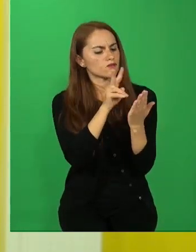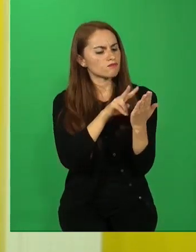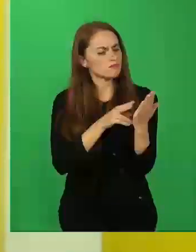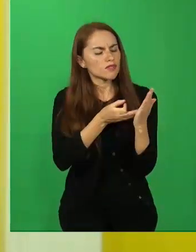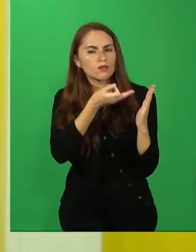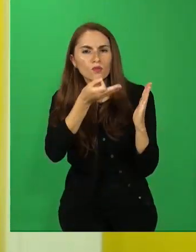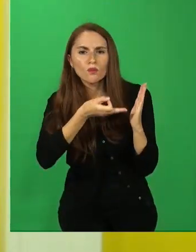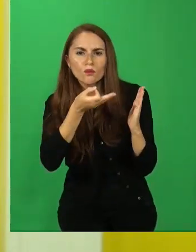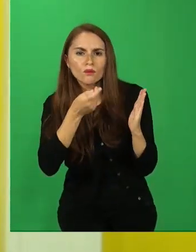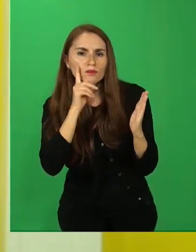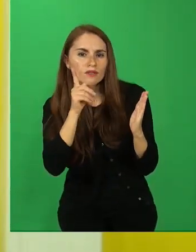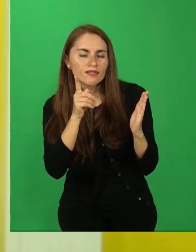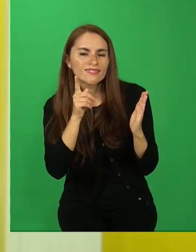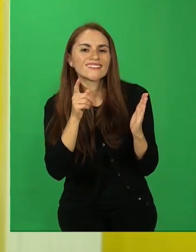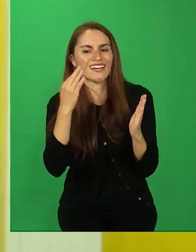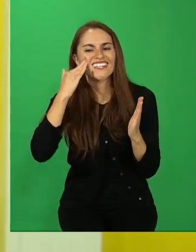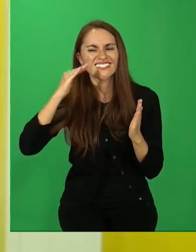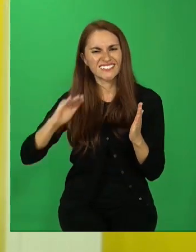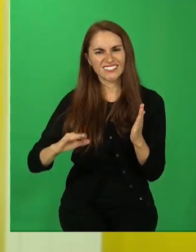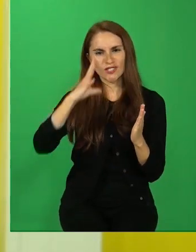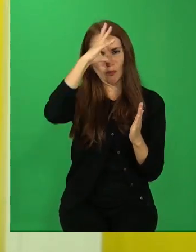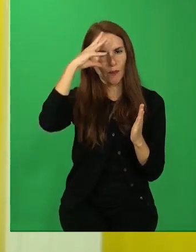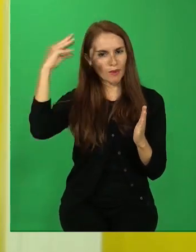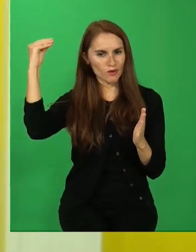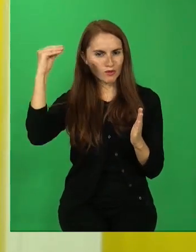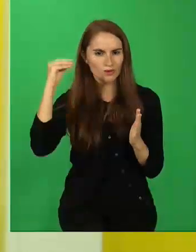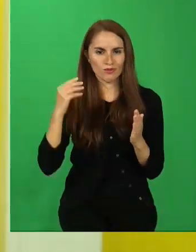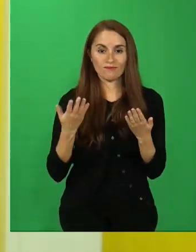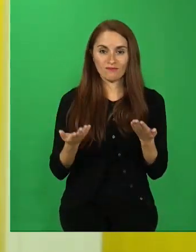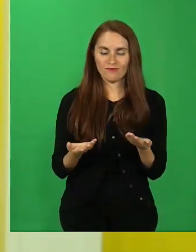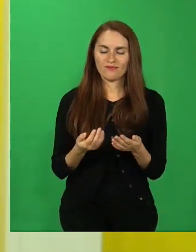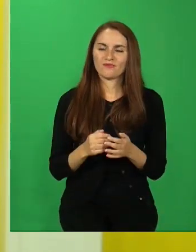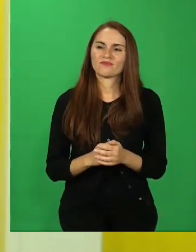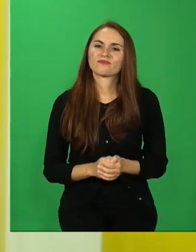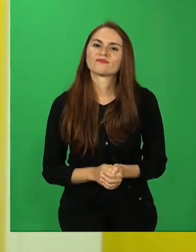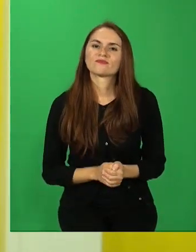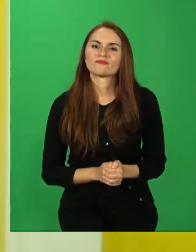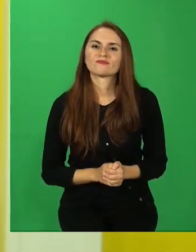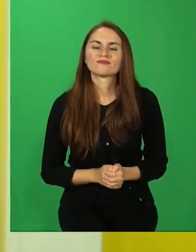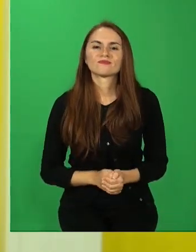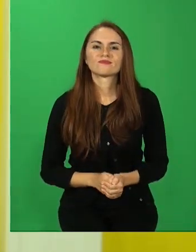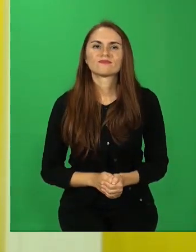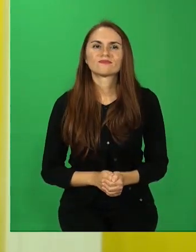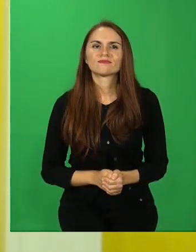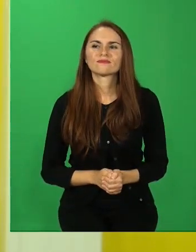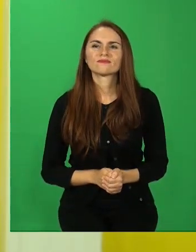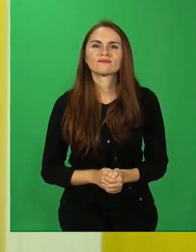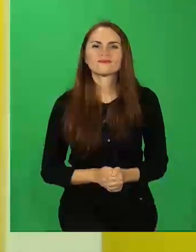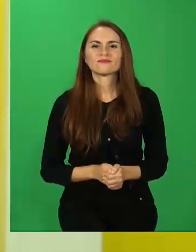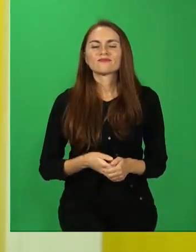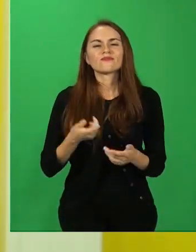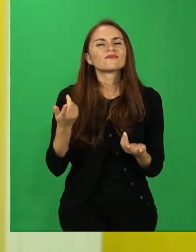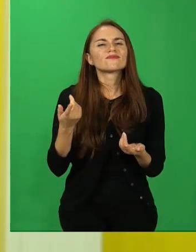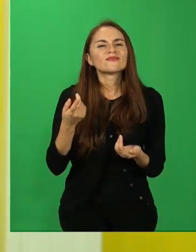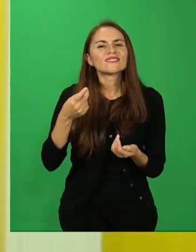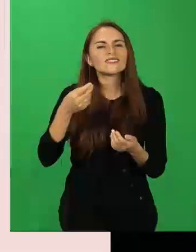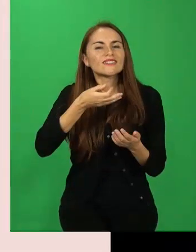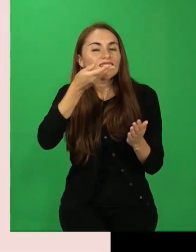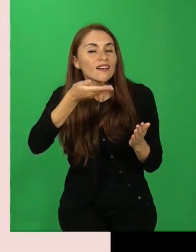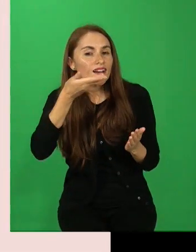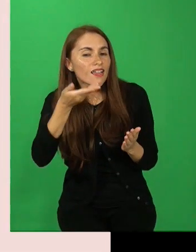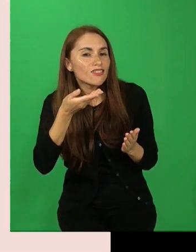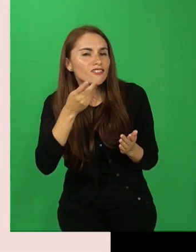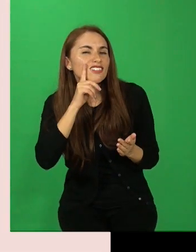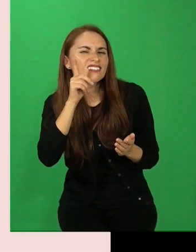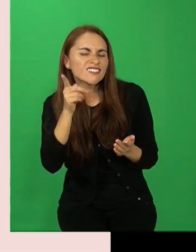protagonista de su propia imaginación o de su propia historia. ¿Qué es un narrador? Un narrador siempre va